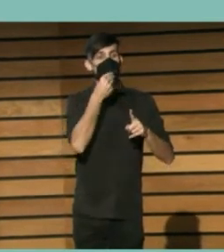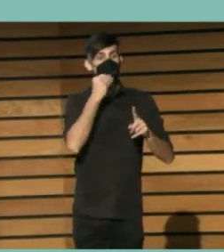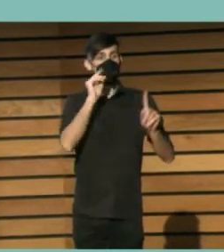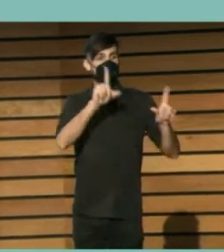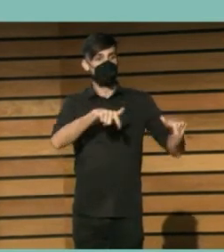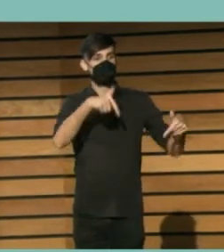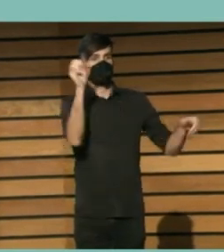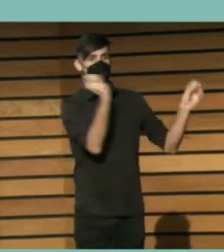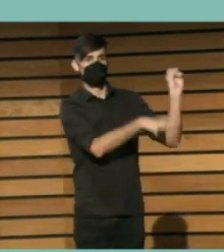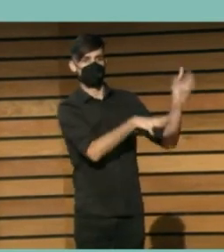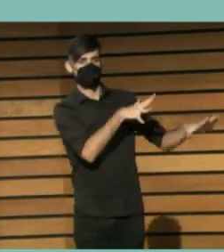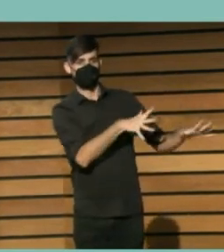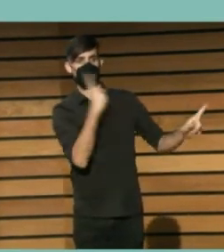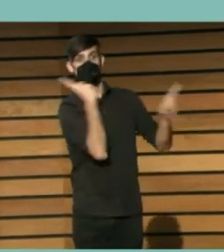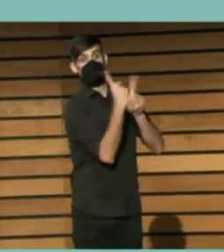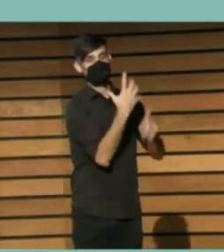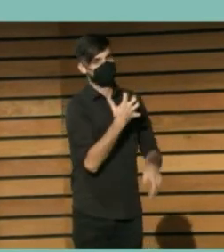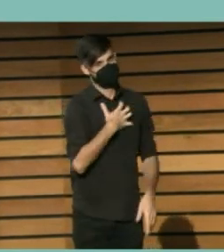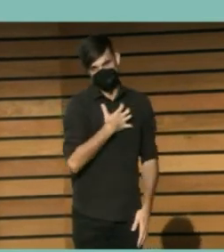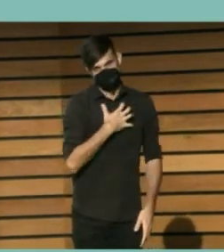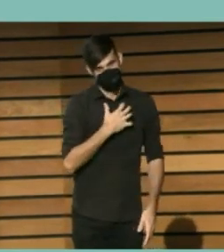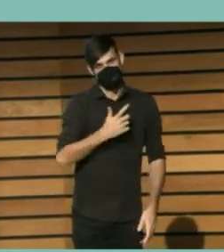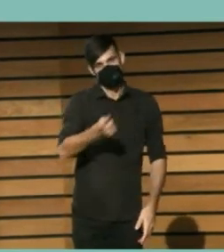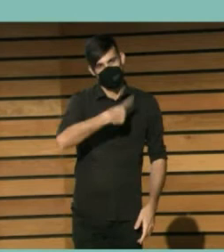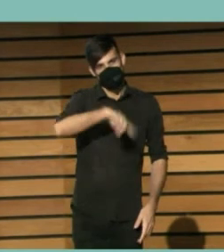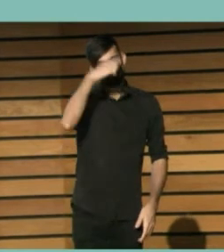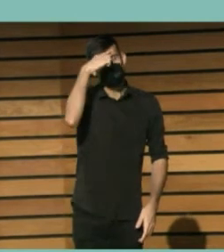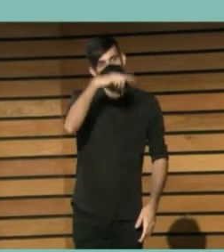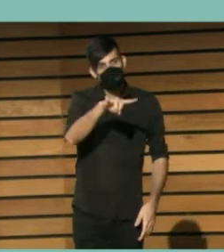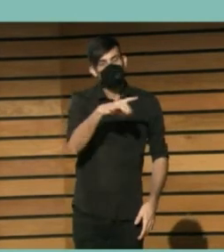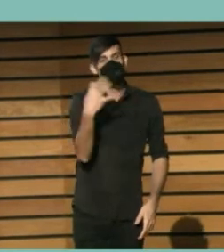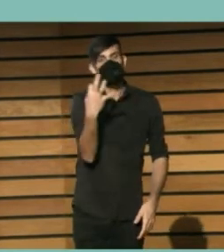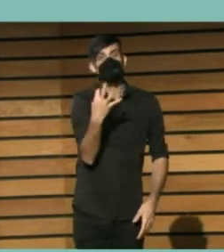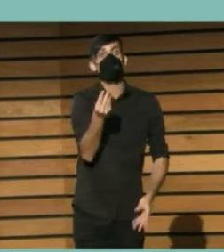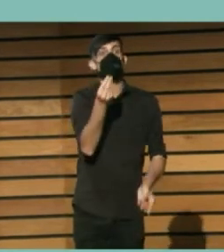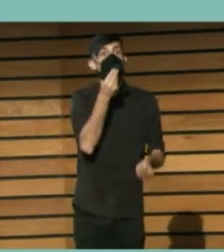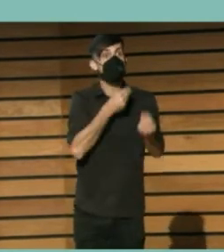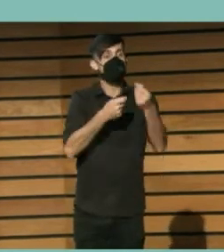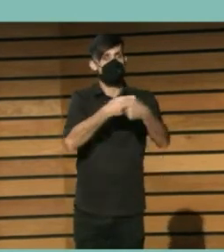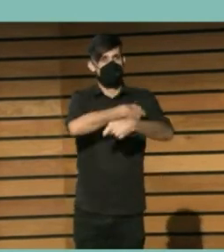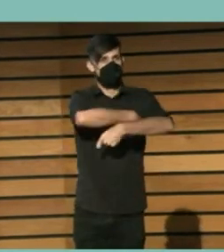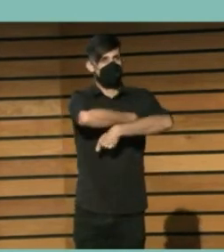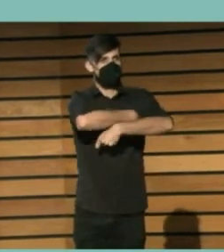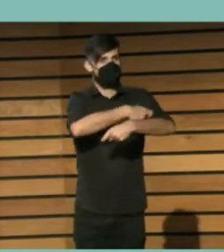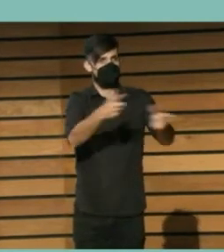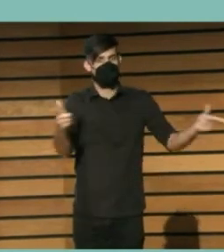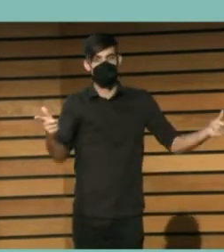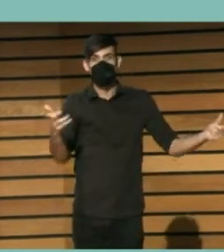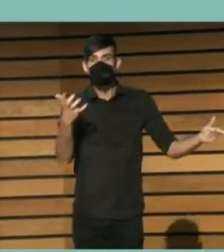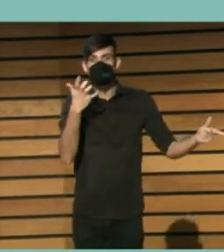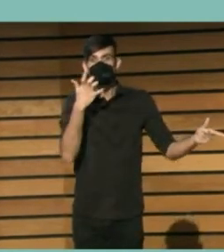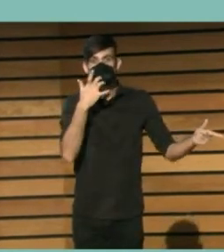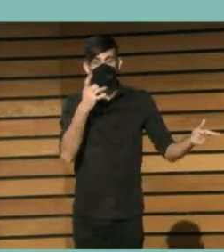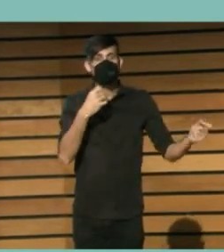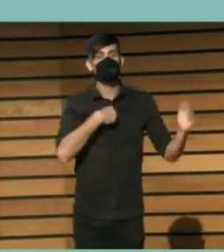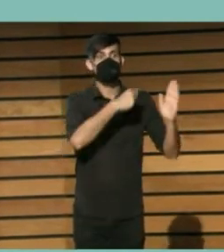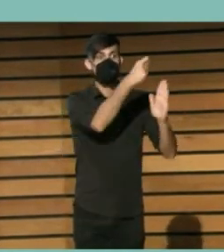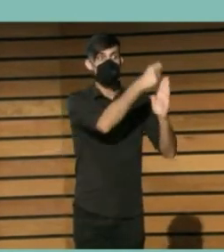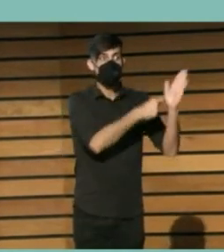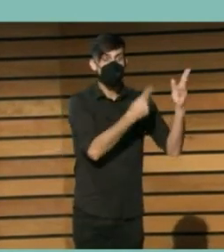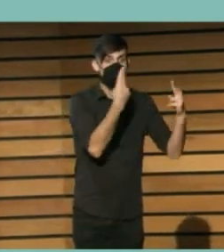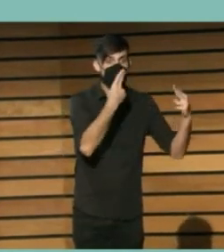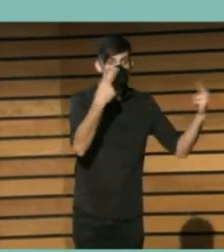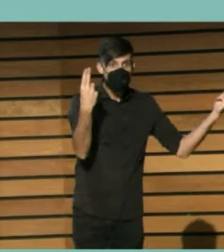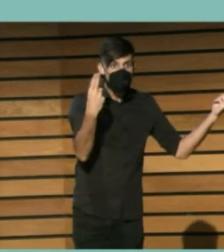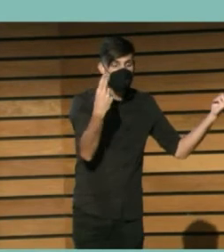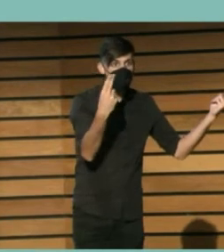sí sabemos que podemos alimentar a toda la humanidad si tomamos las políticas públicas necesarias y los fondos